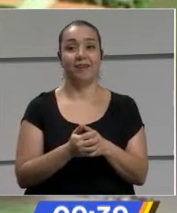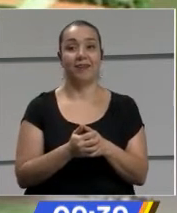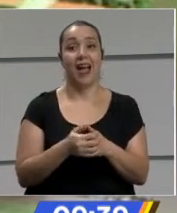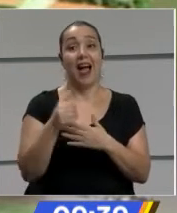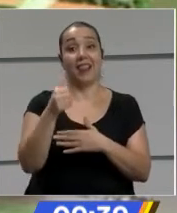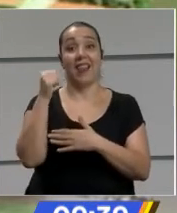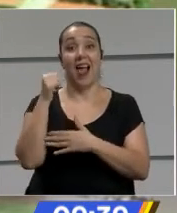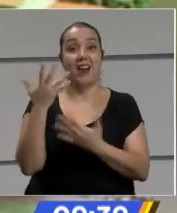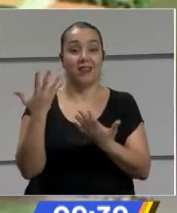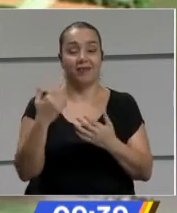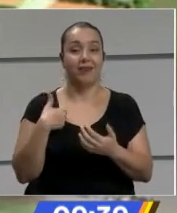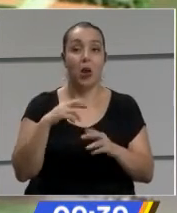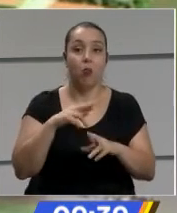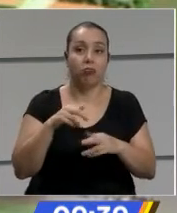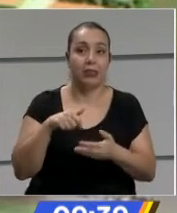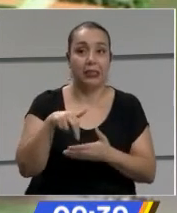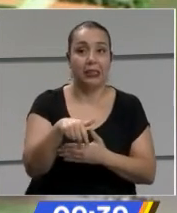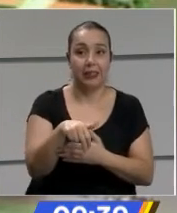atrás,